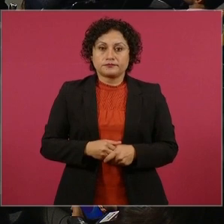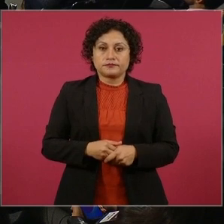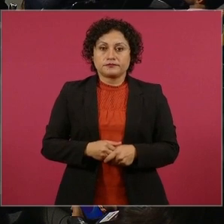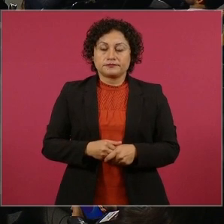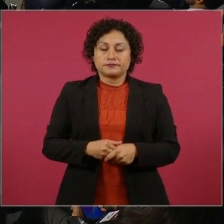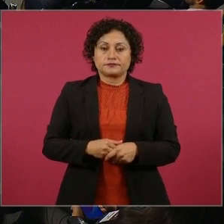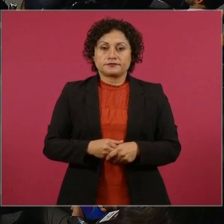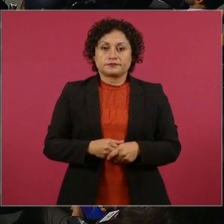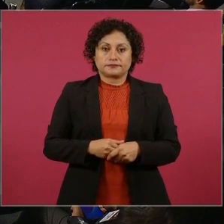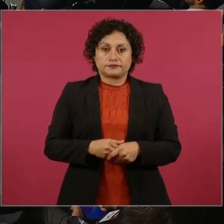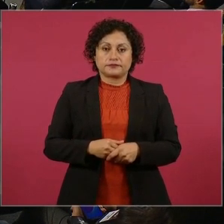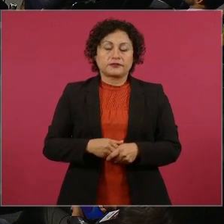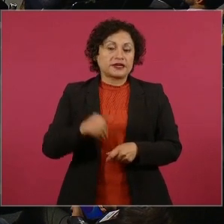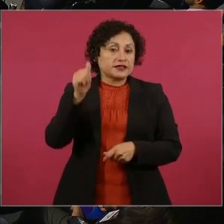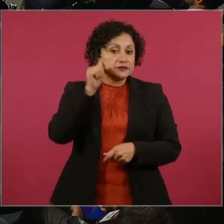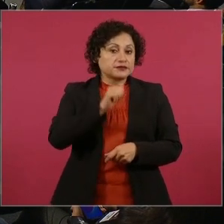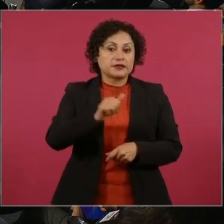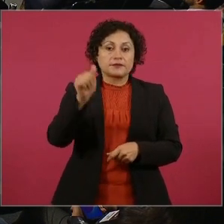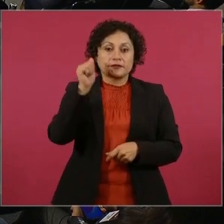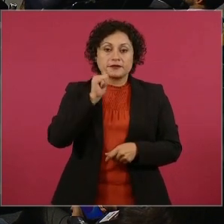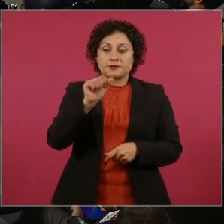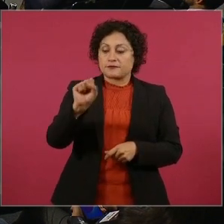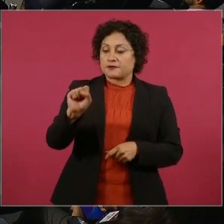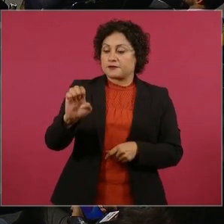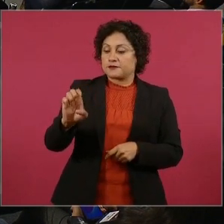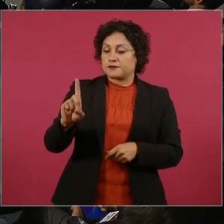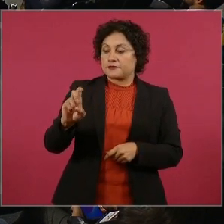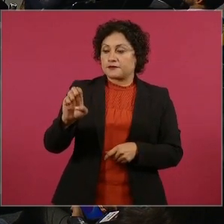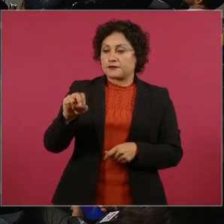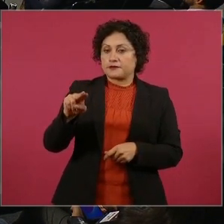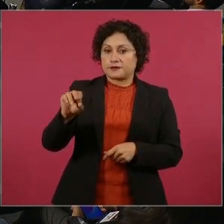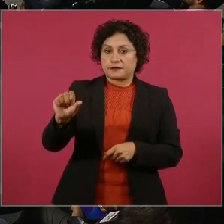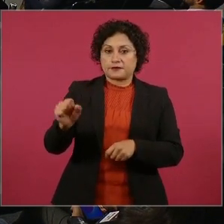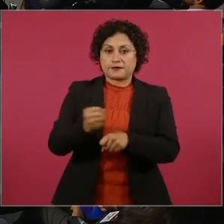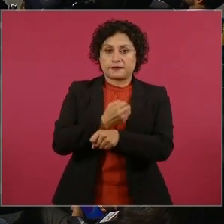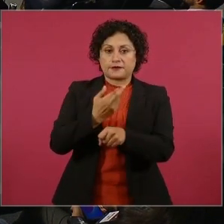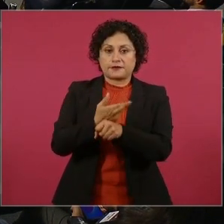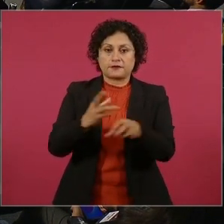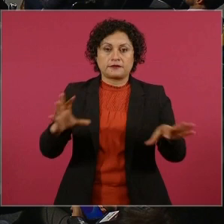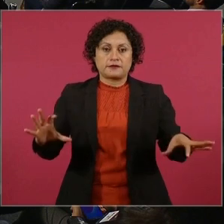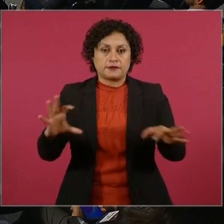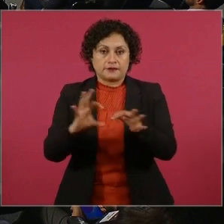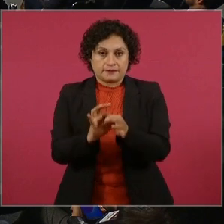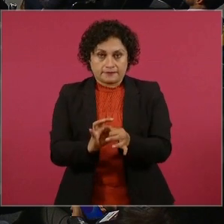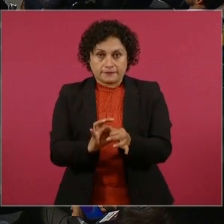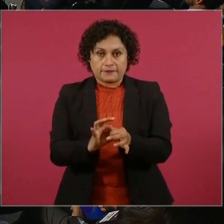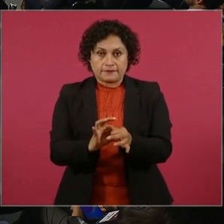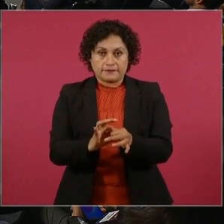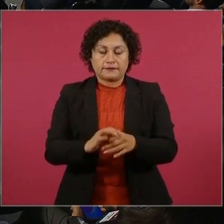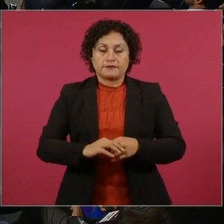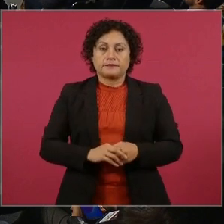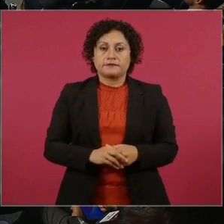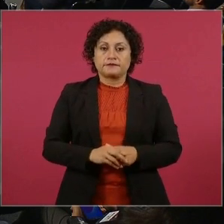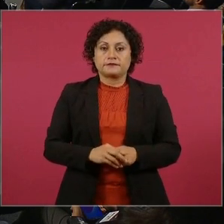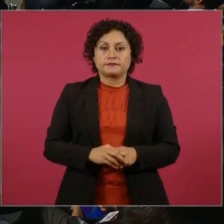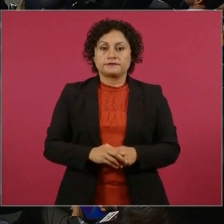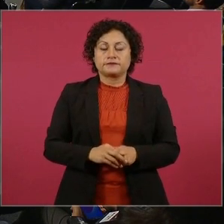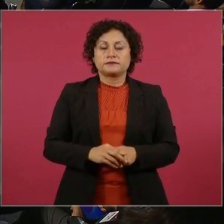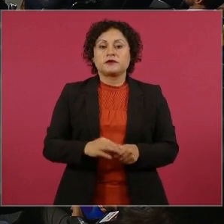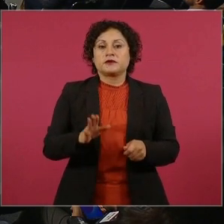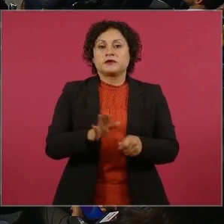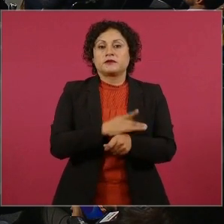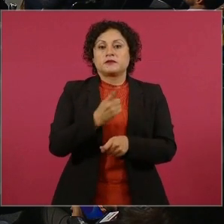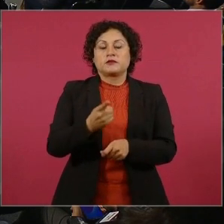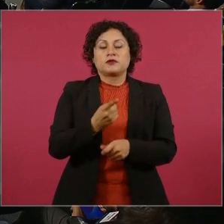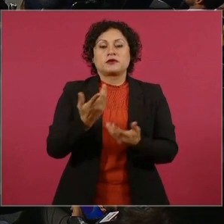acompañamiento de la secretaría de defensa porque ya habían sacado una